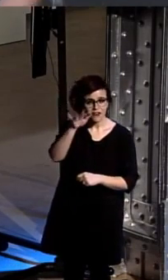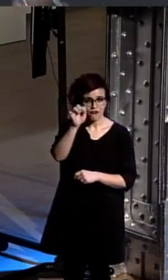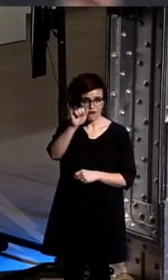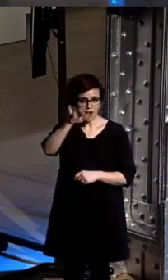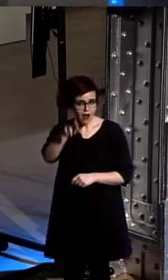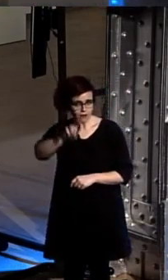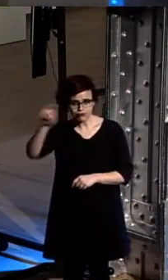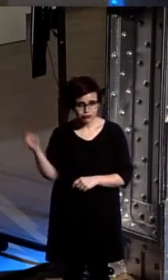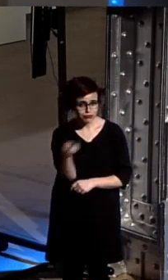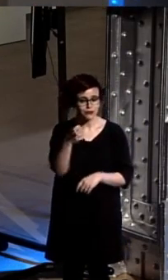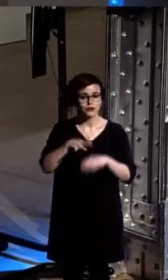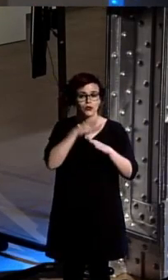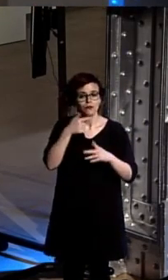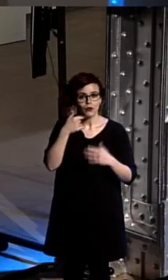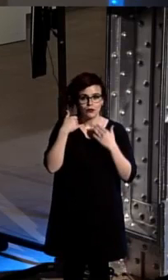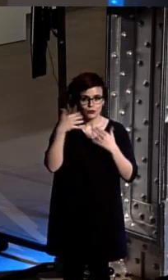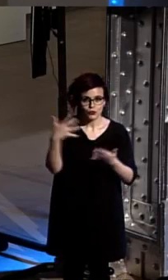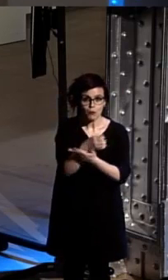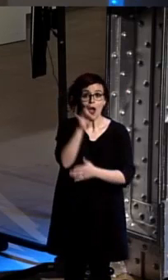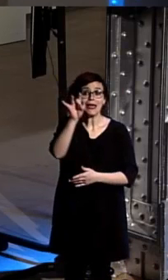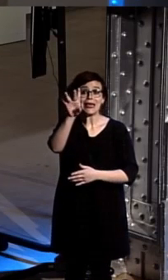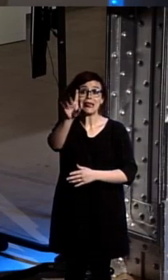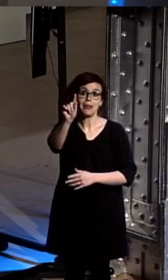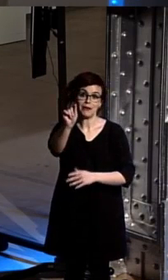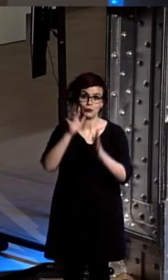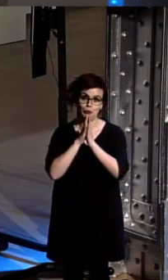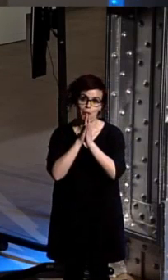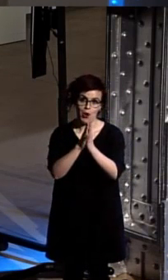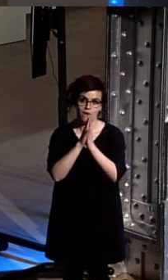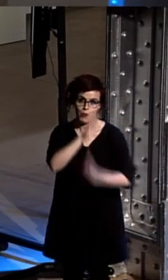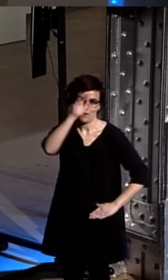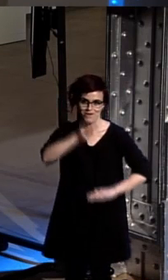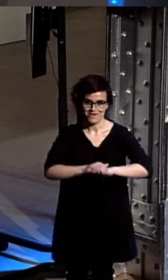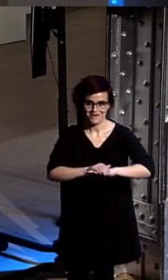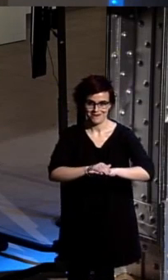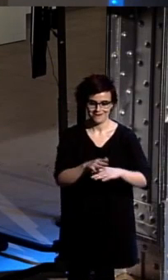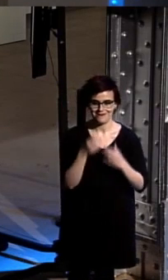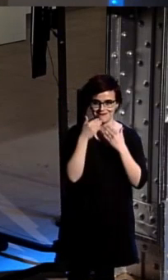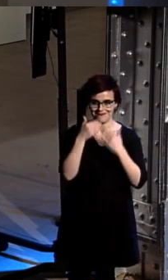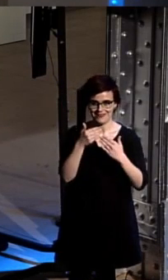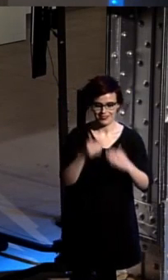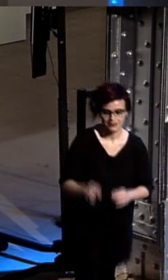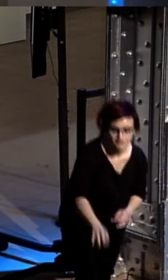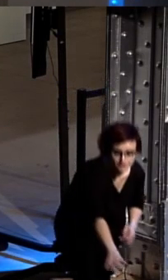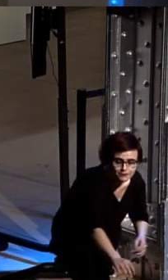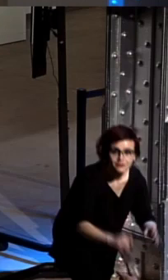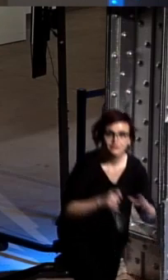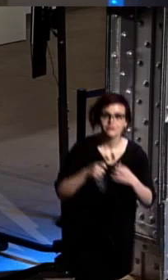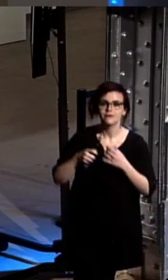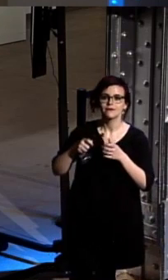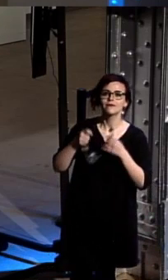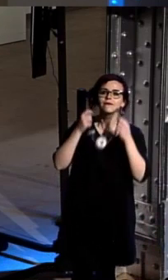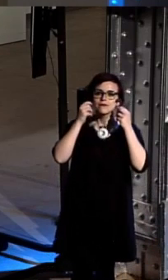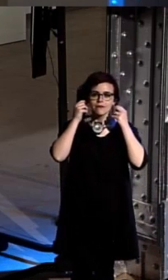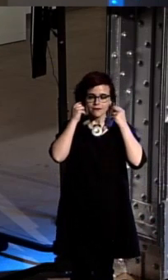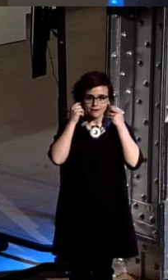que sea riguroso con los 15 minutos que tiene, que si no, no vamos a poder escuchar a Nuria Oliver. Muchas gracias, Kevin Randall. Un